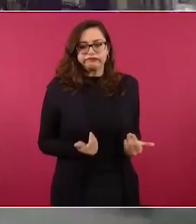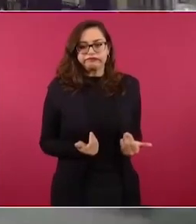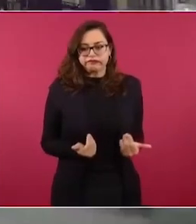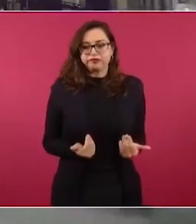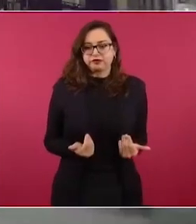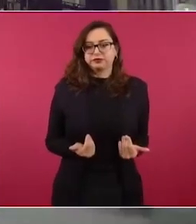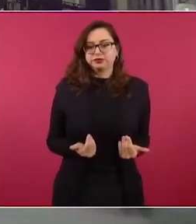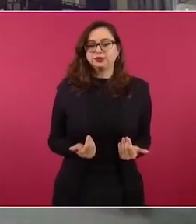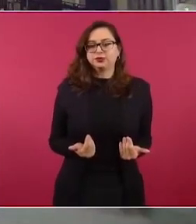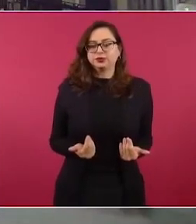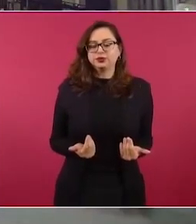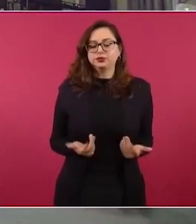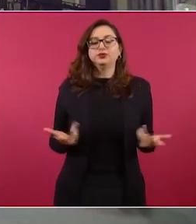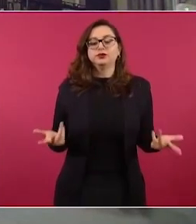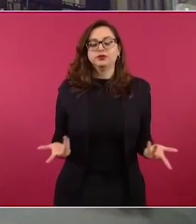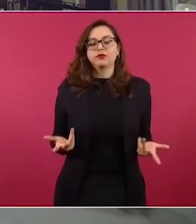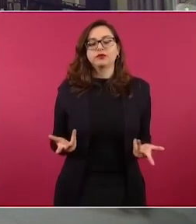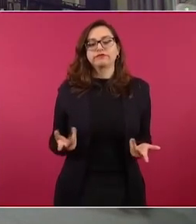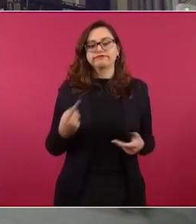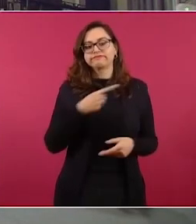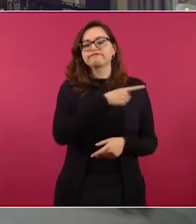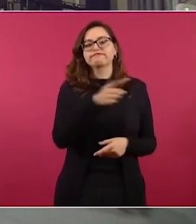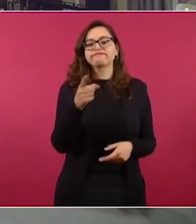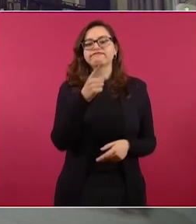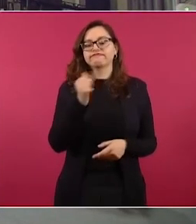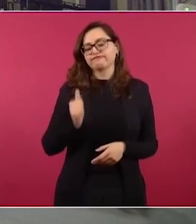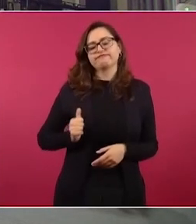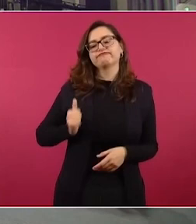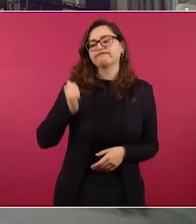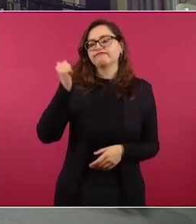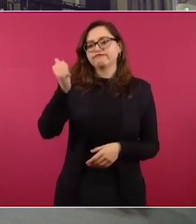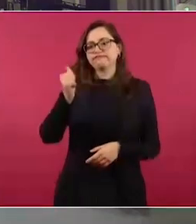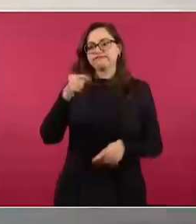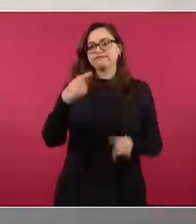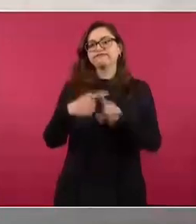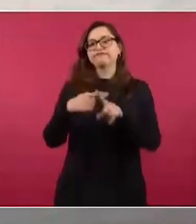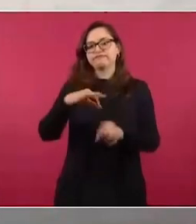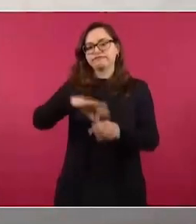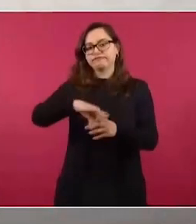Para fines electorales,